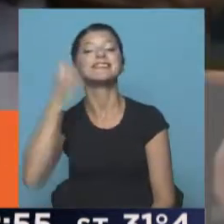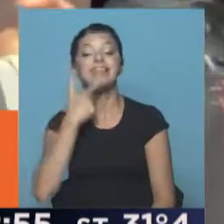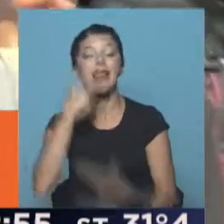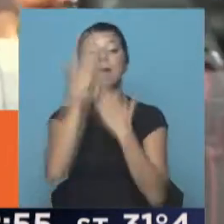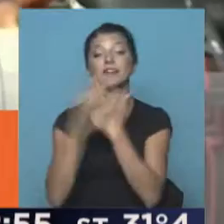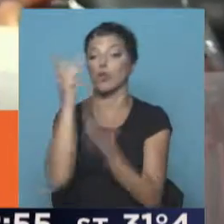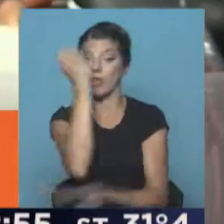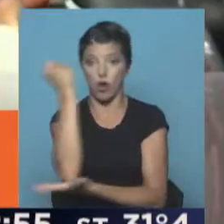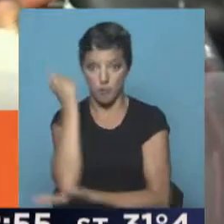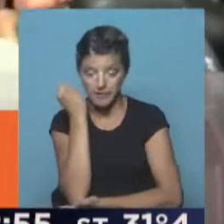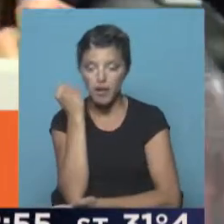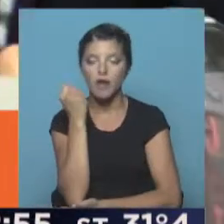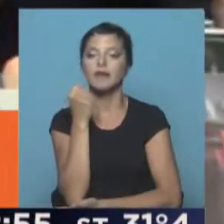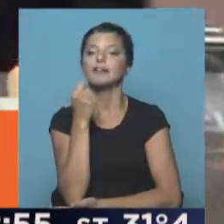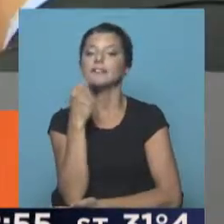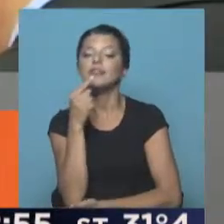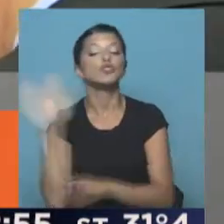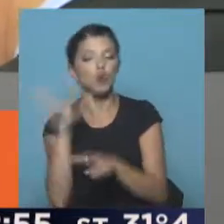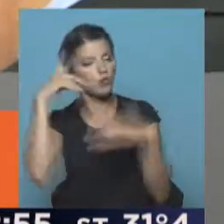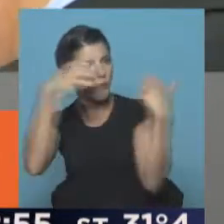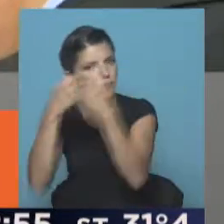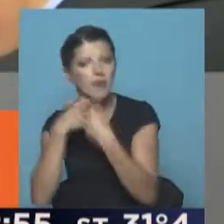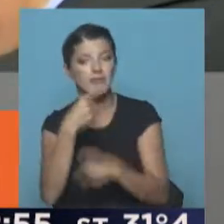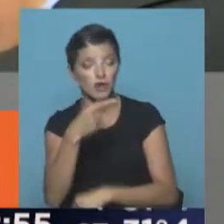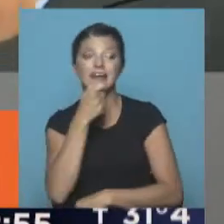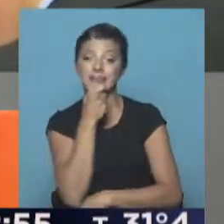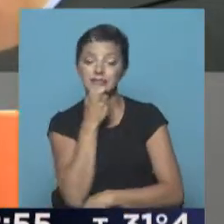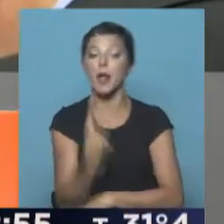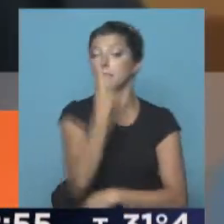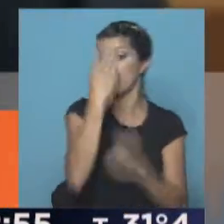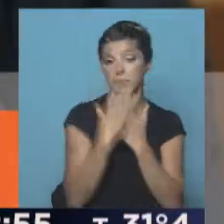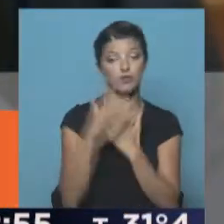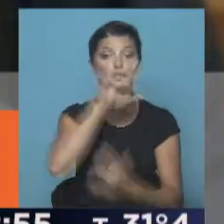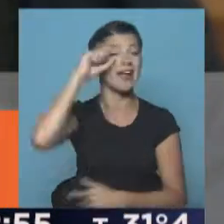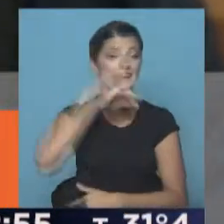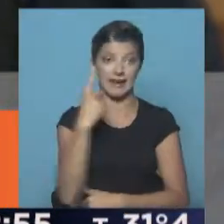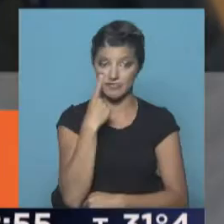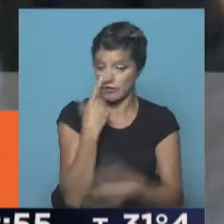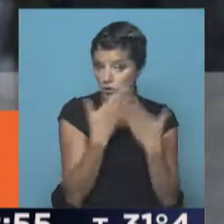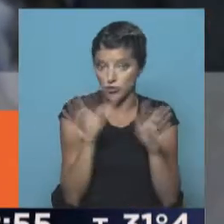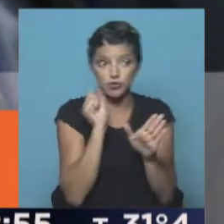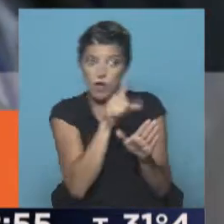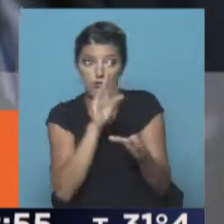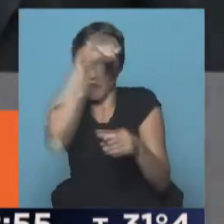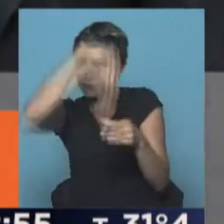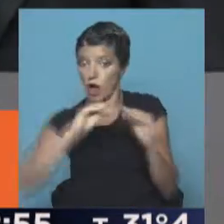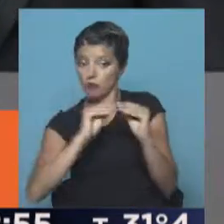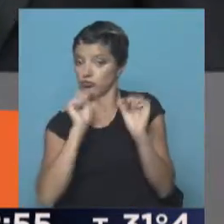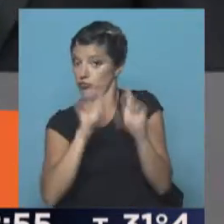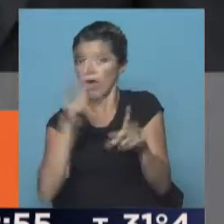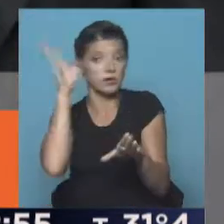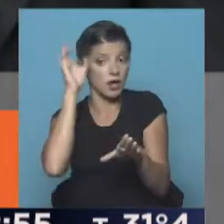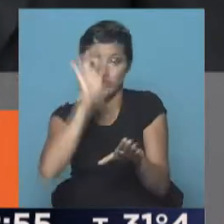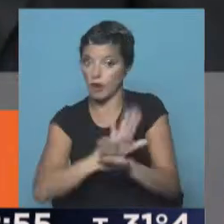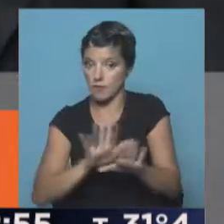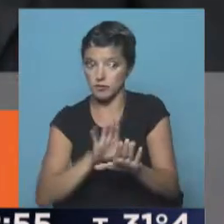zona euro repitieron al unísono que la salida del premier italiano es solo un asunto de política interna y que